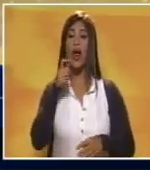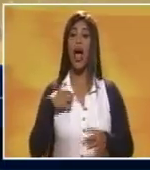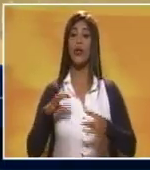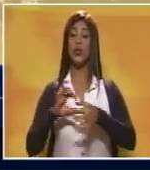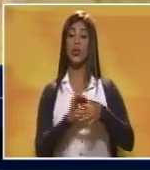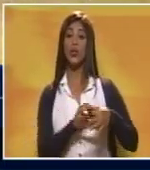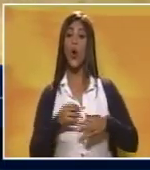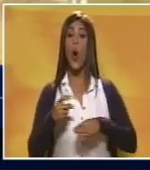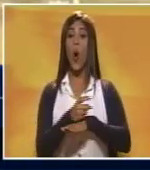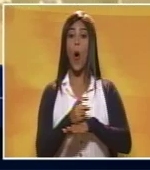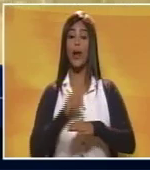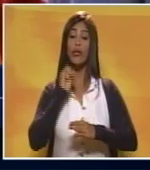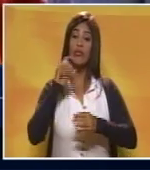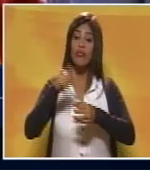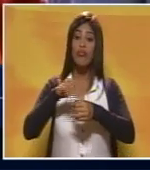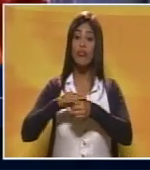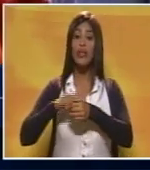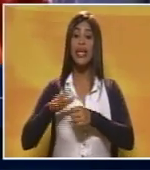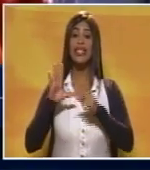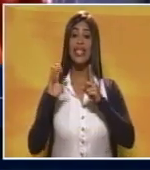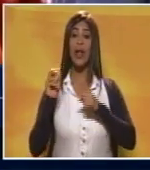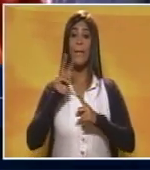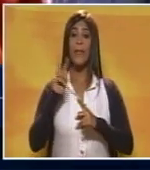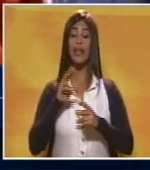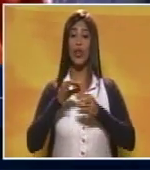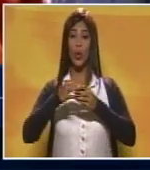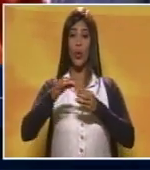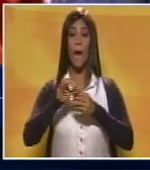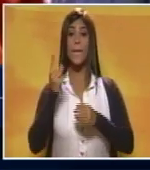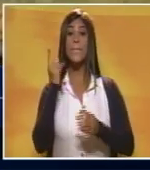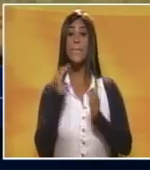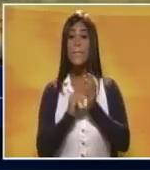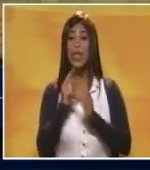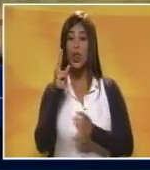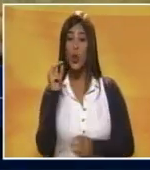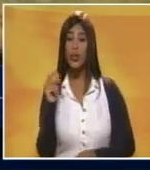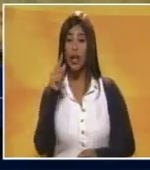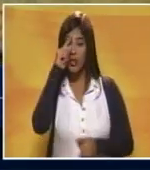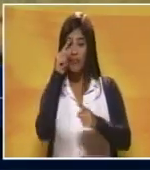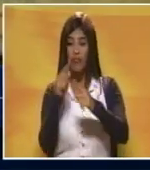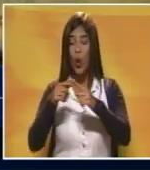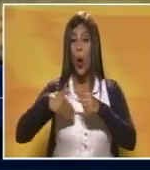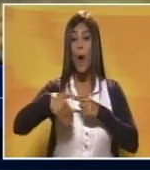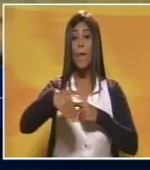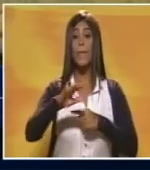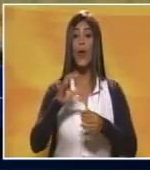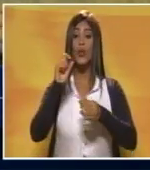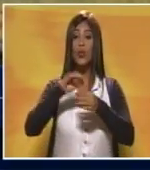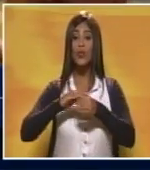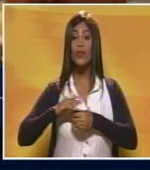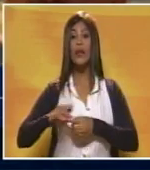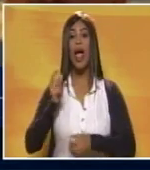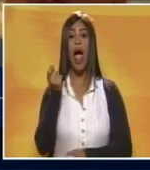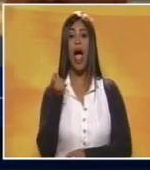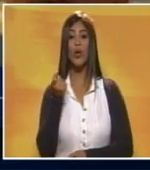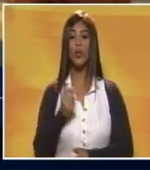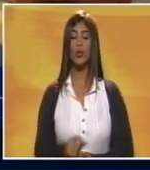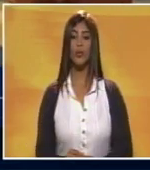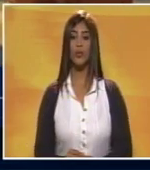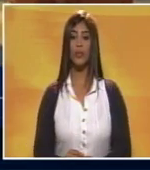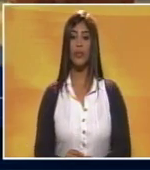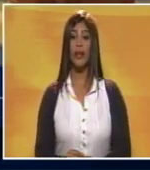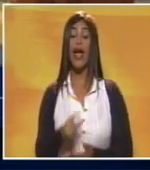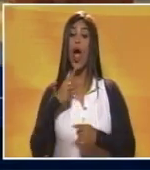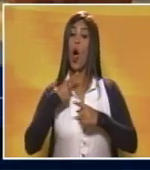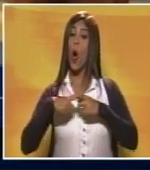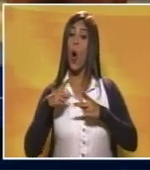la gobernación ha sembrado 622 hectáreas de las 1.200 que tienen como meta en materia de semillas de arroz. Y el